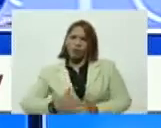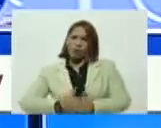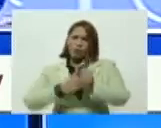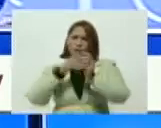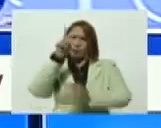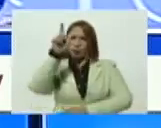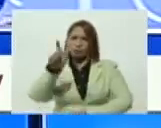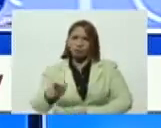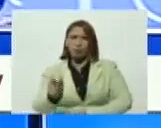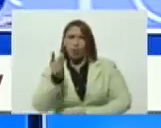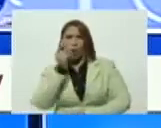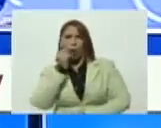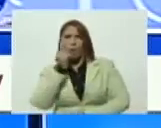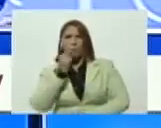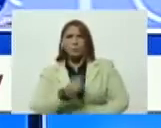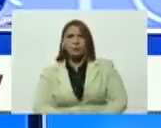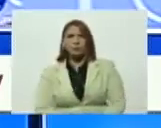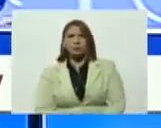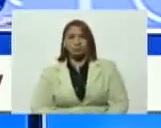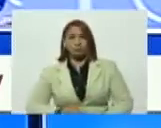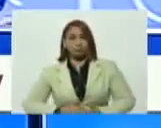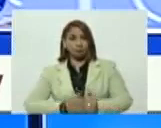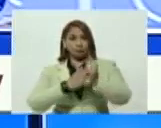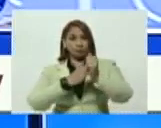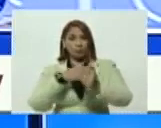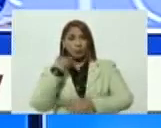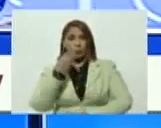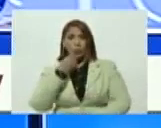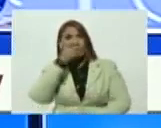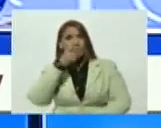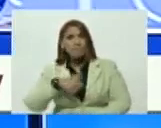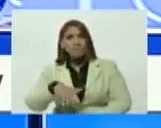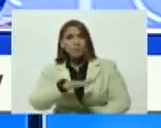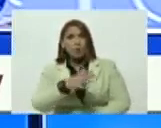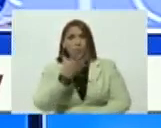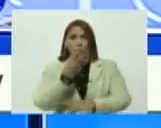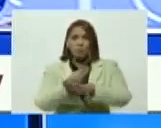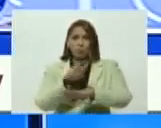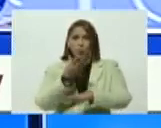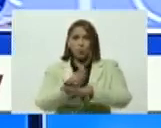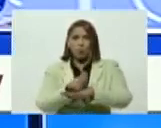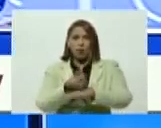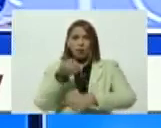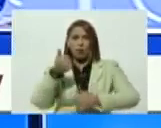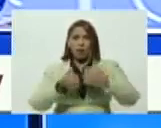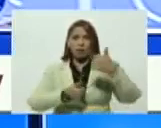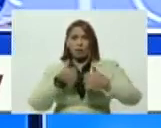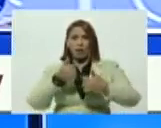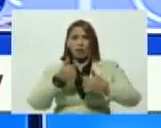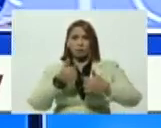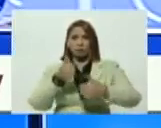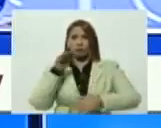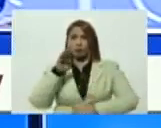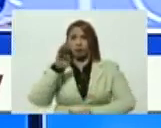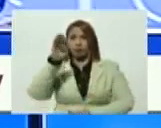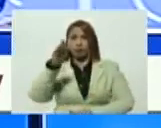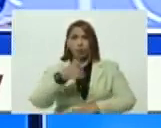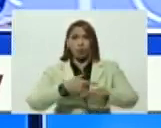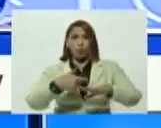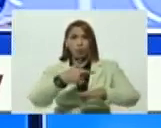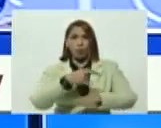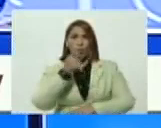Ernesto Luna, líder de la juventud y del pueblo de Monagas, candidato y próximo